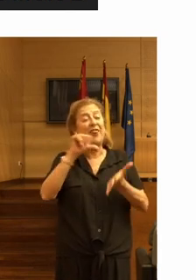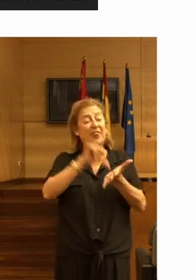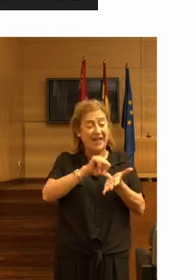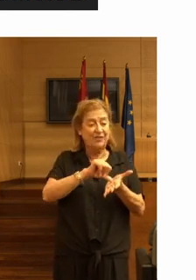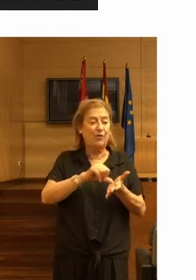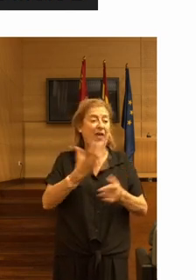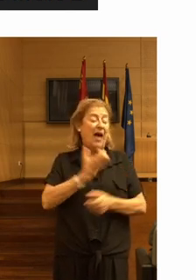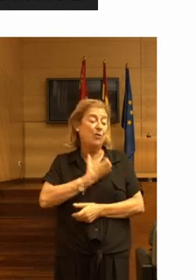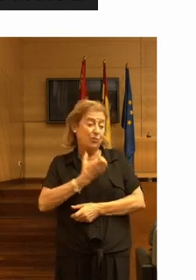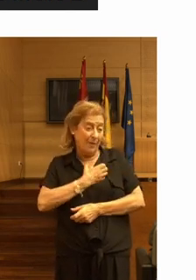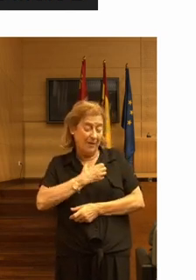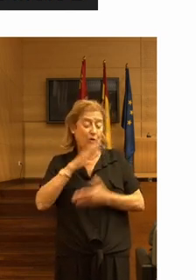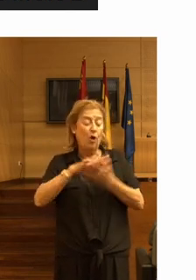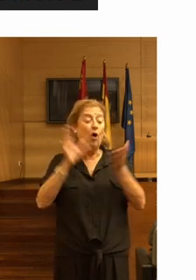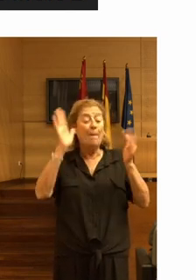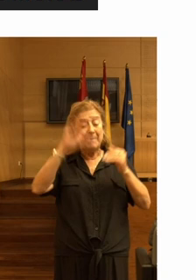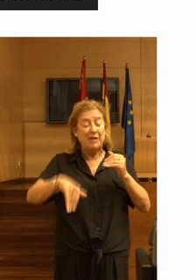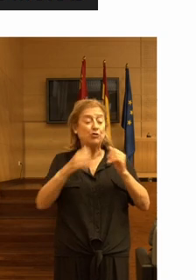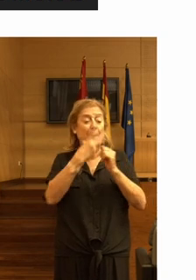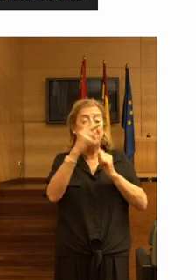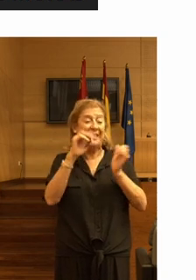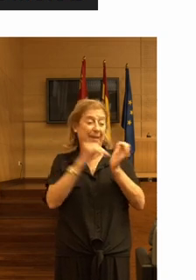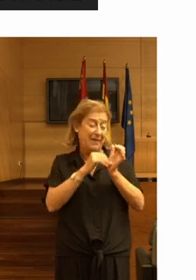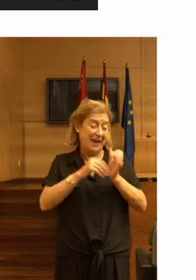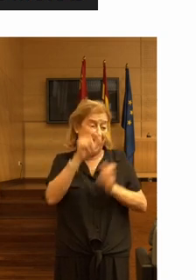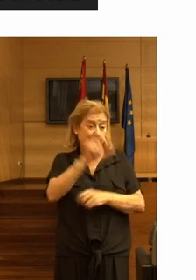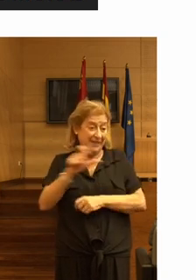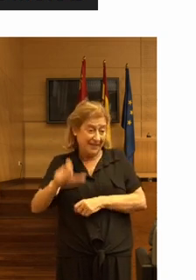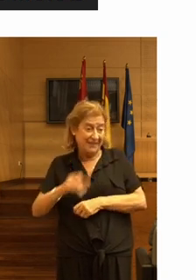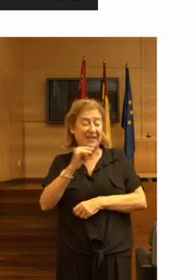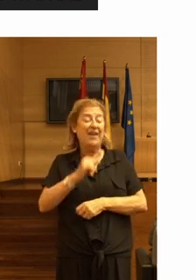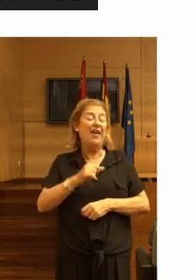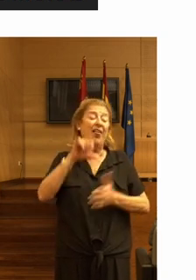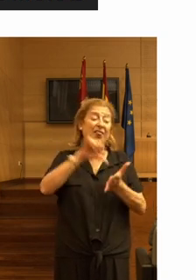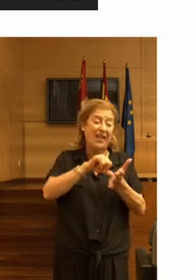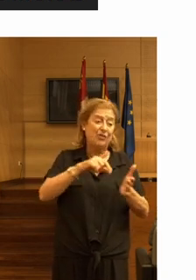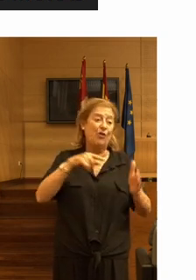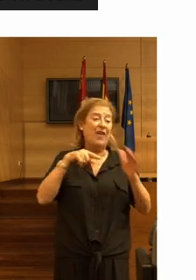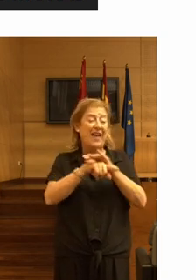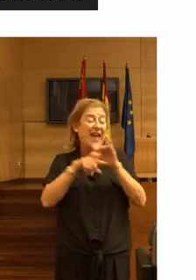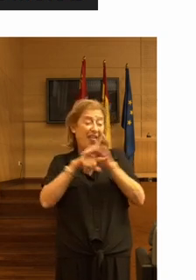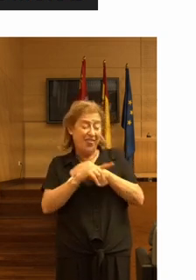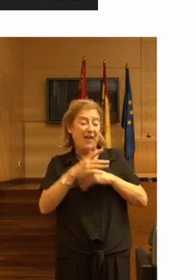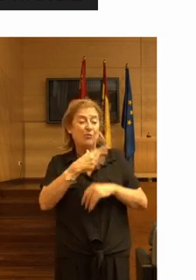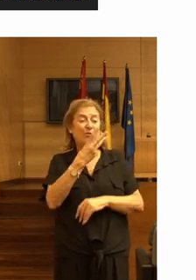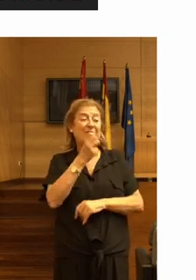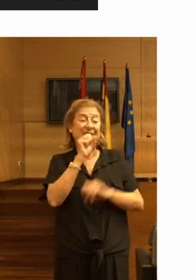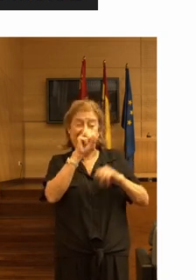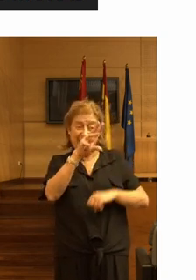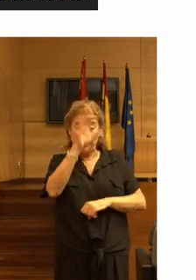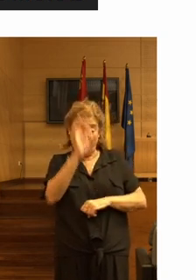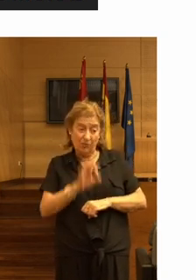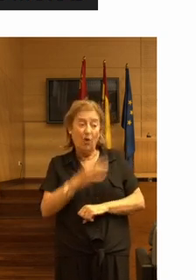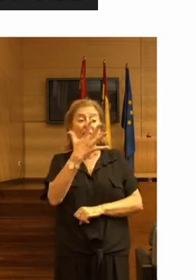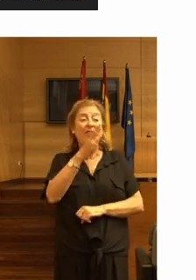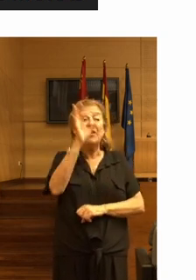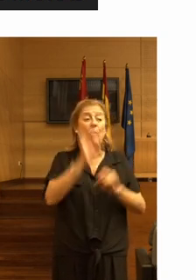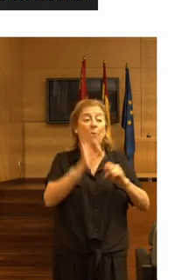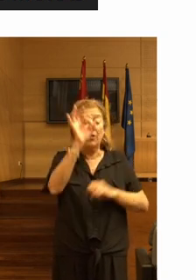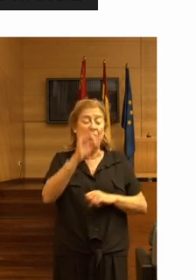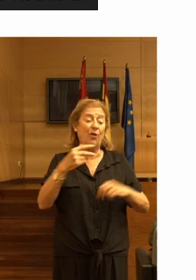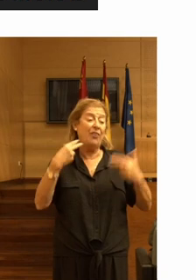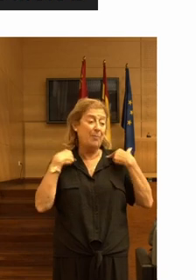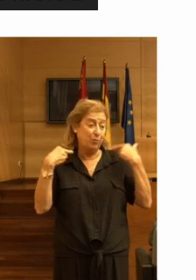de ayuntamientos con menos de 20.000 habitantes y centros de gerencia en un 13%, no solo un 5% de centros de